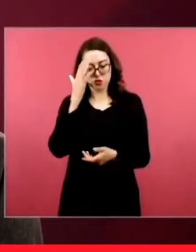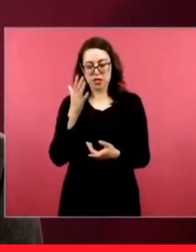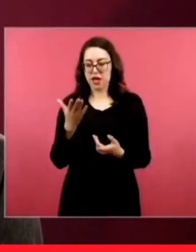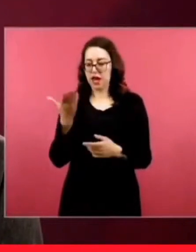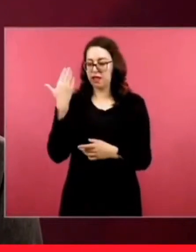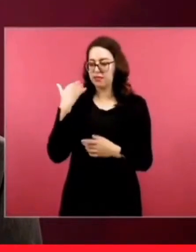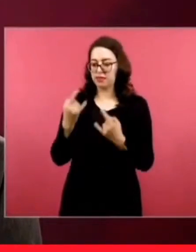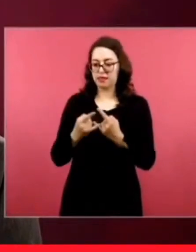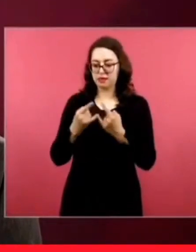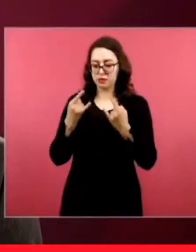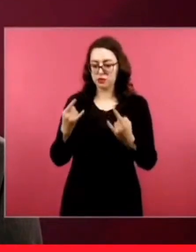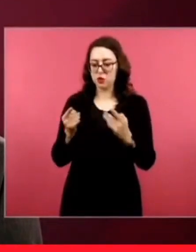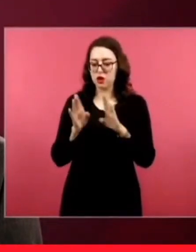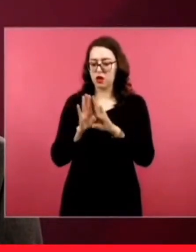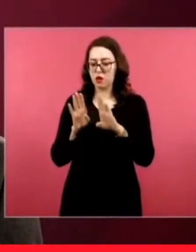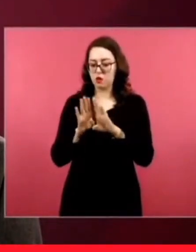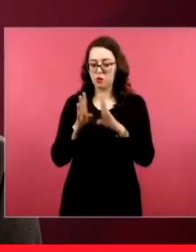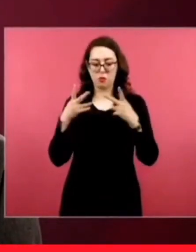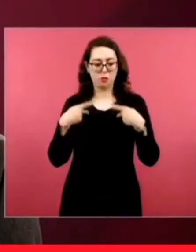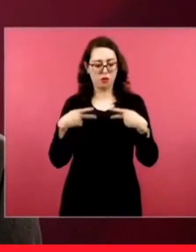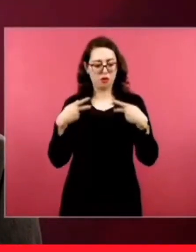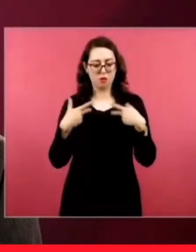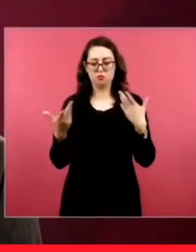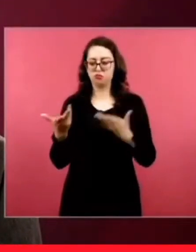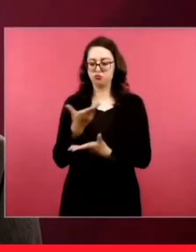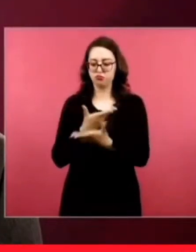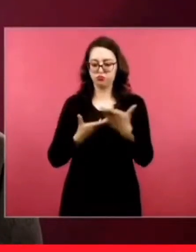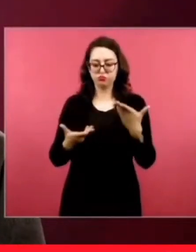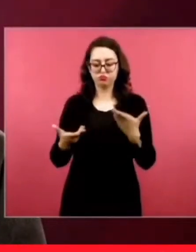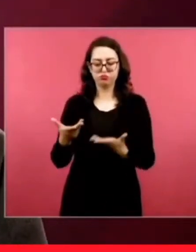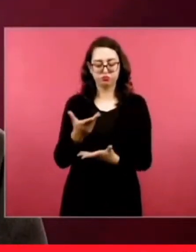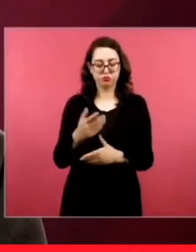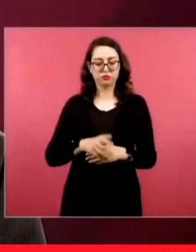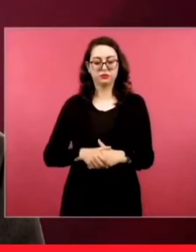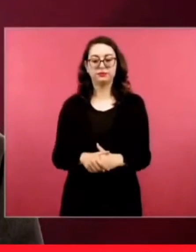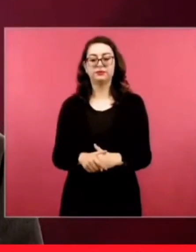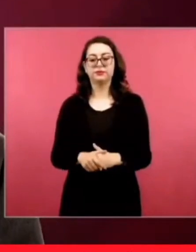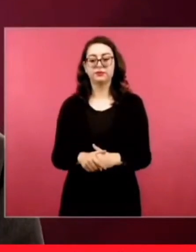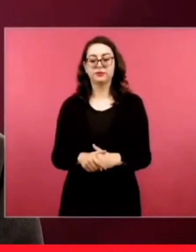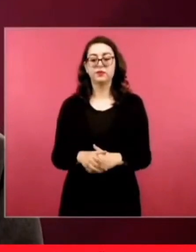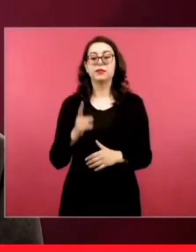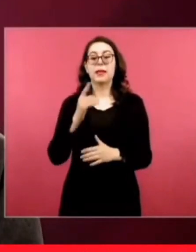intercambios, movimientos migratorios y configuraciones estilísticas.